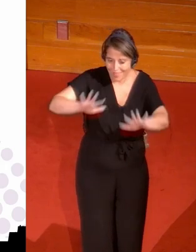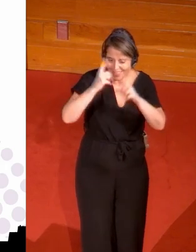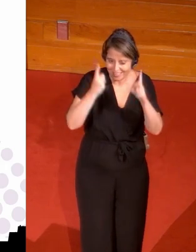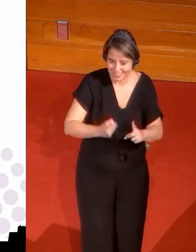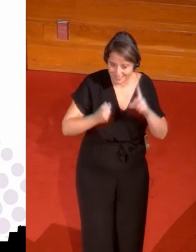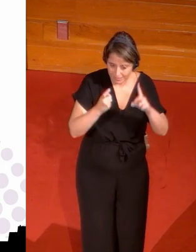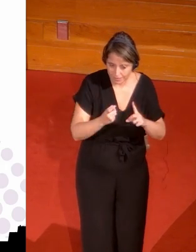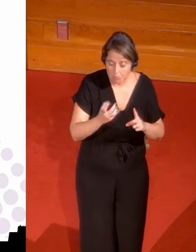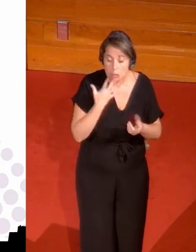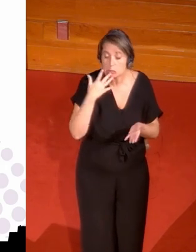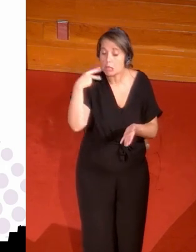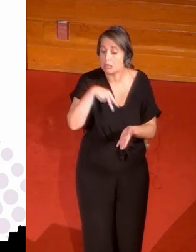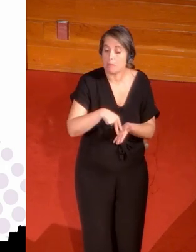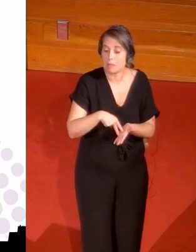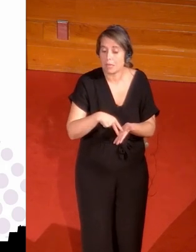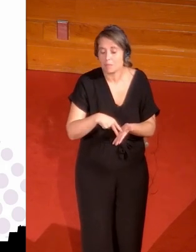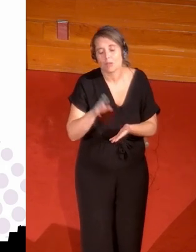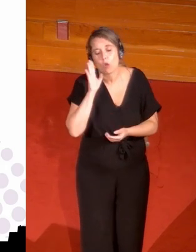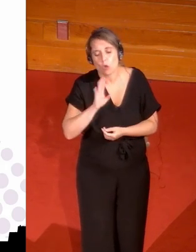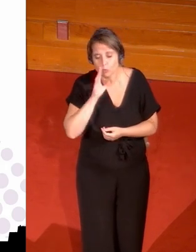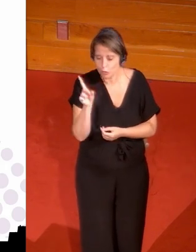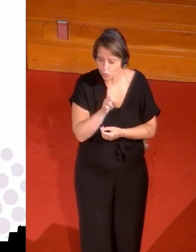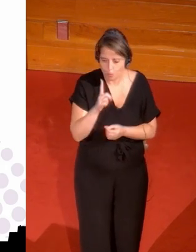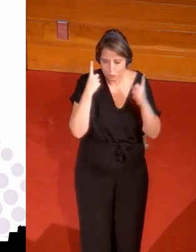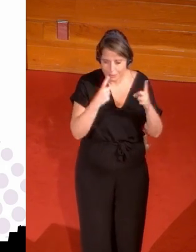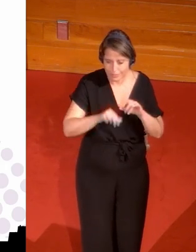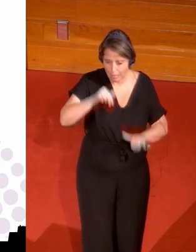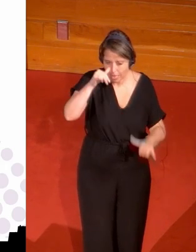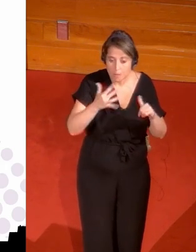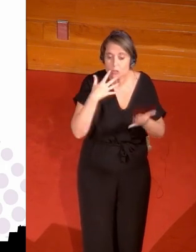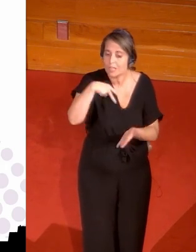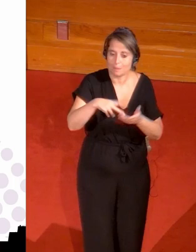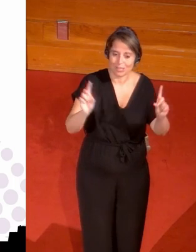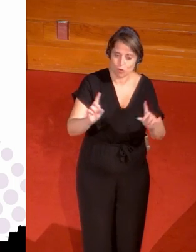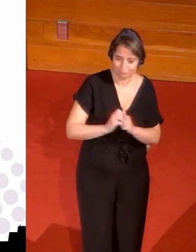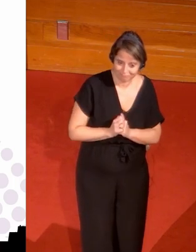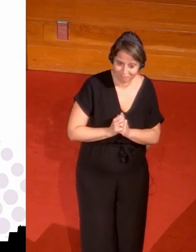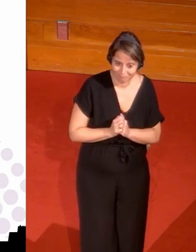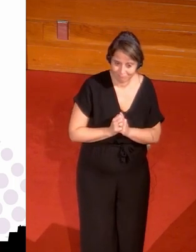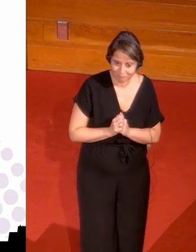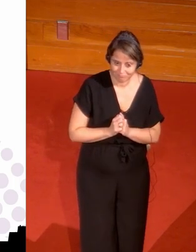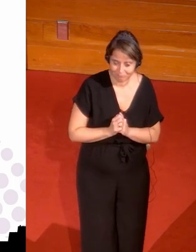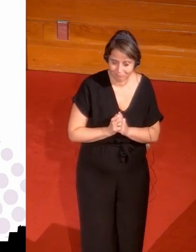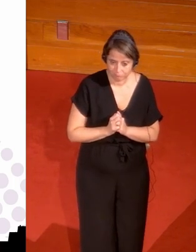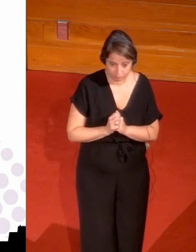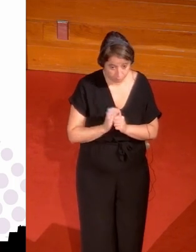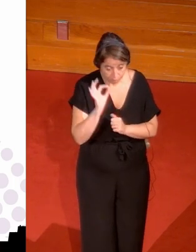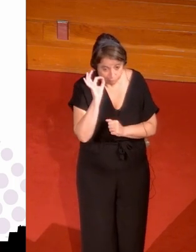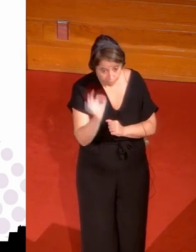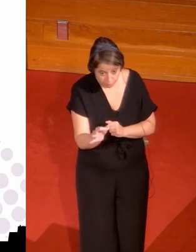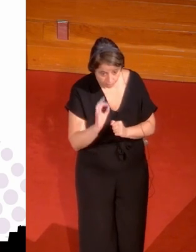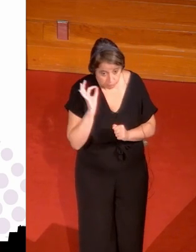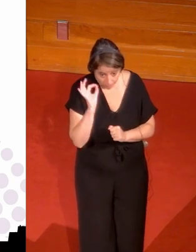convencer tu voto tal vez no corrupción pero lo vi seguro pero si estás de pie no no va en serio